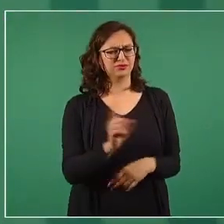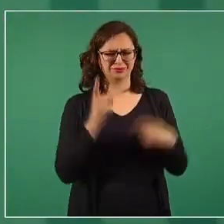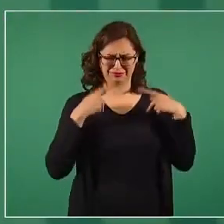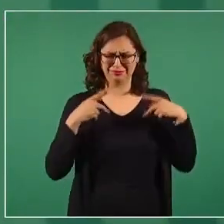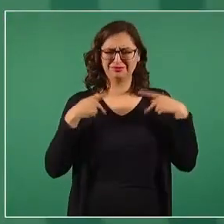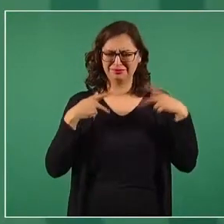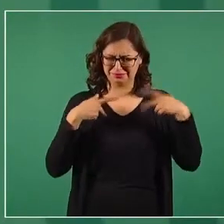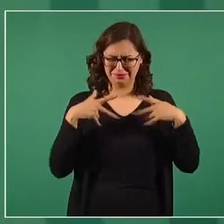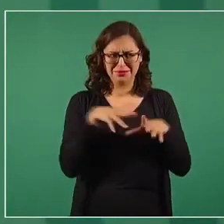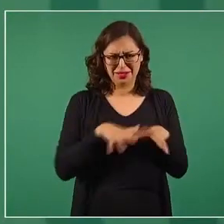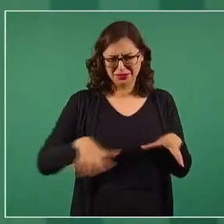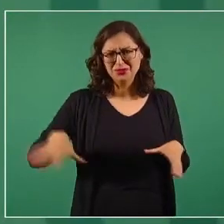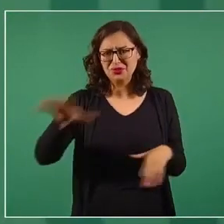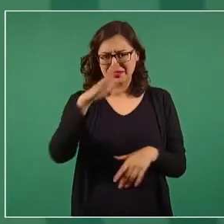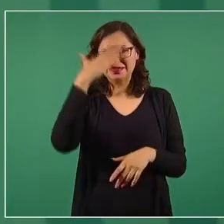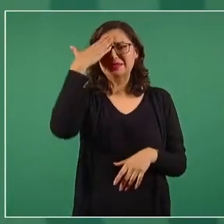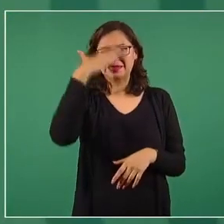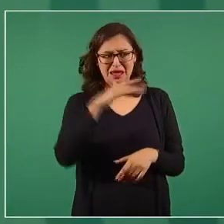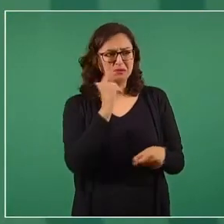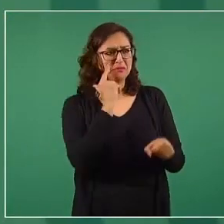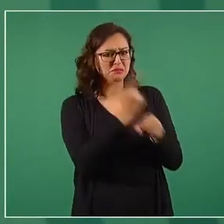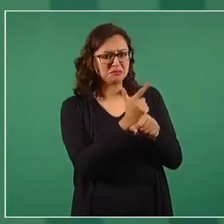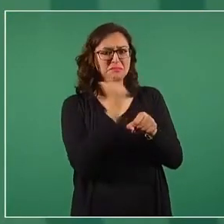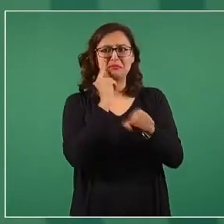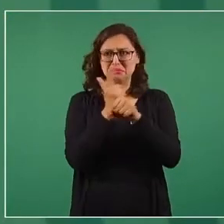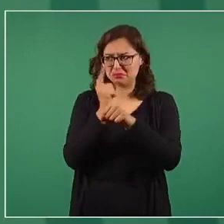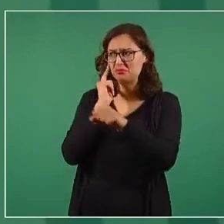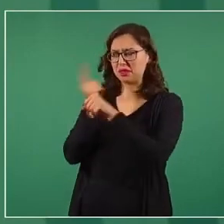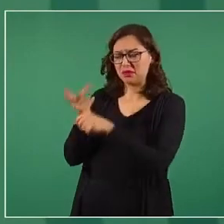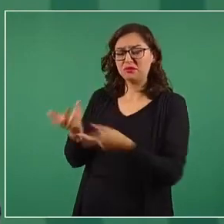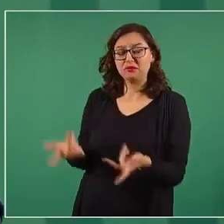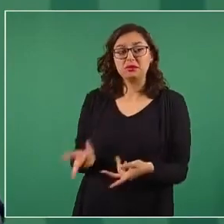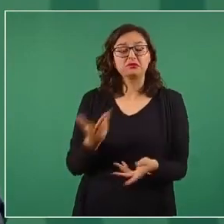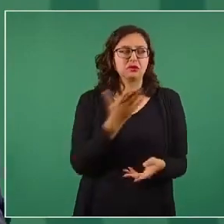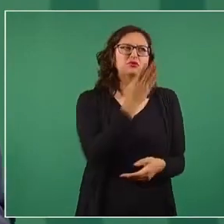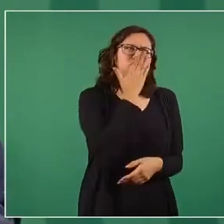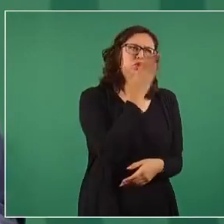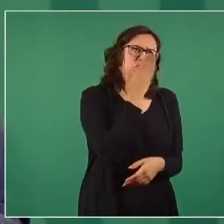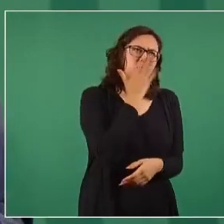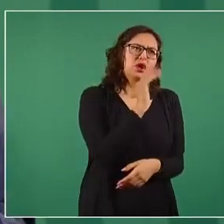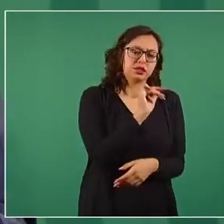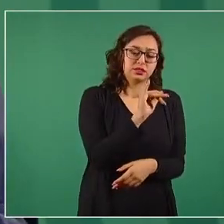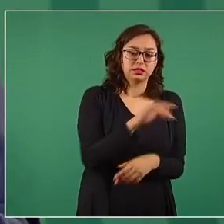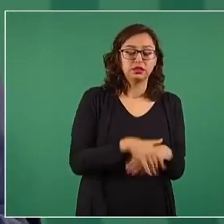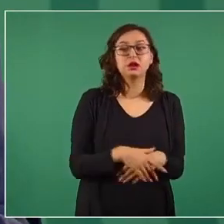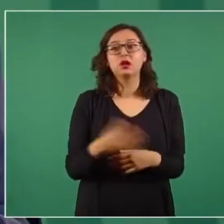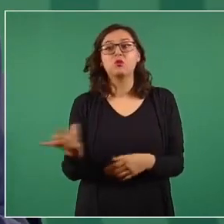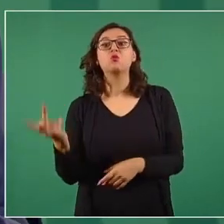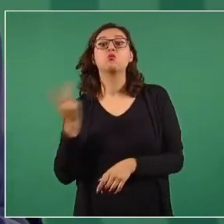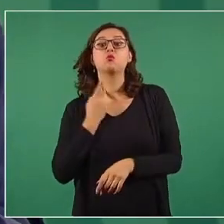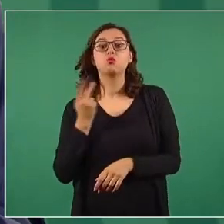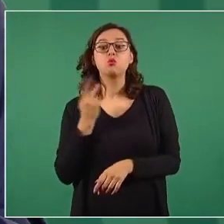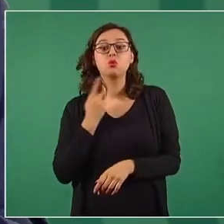sabe? Bueno, en Sonora creo que sí. Vean dónde viven los políticos,